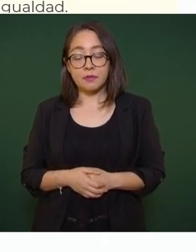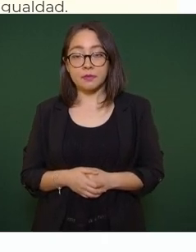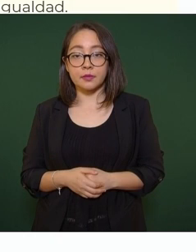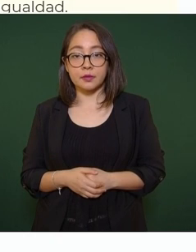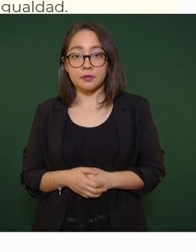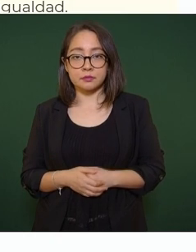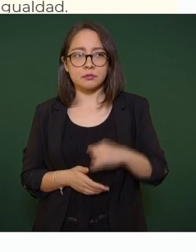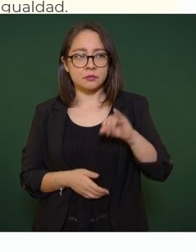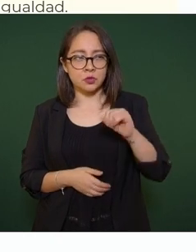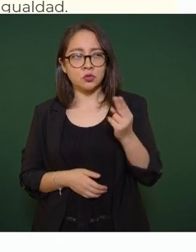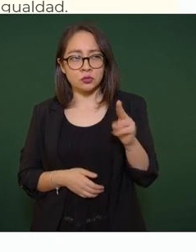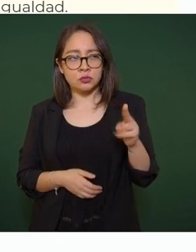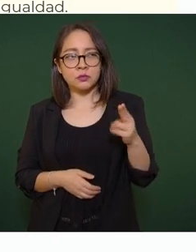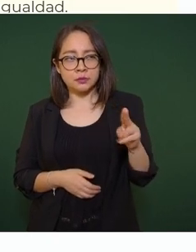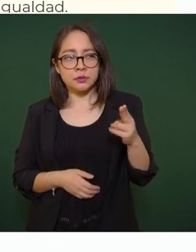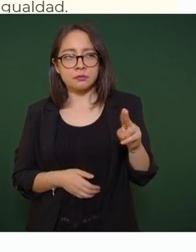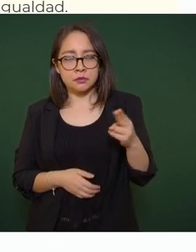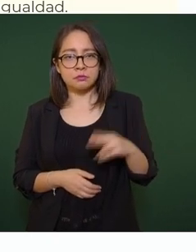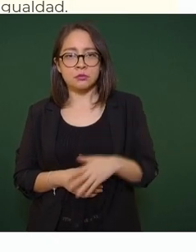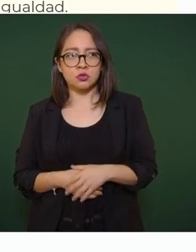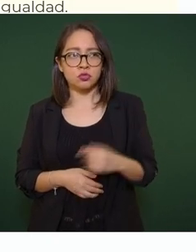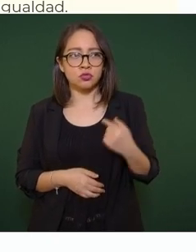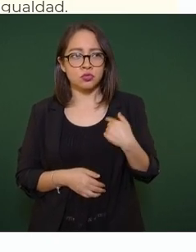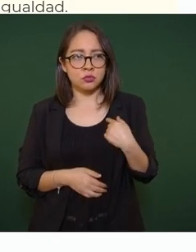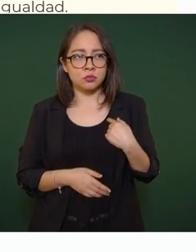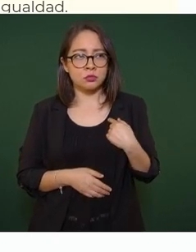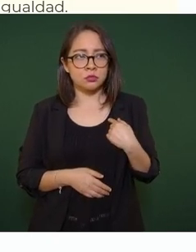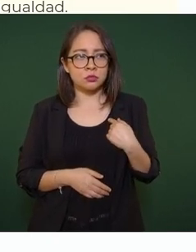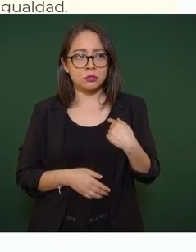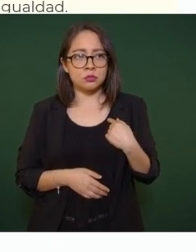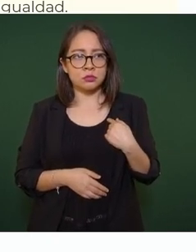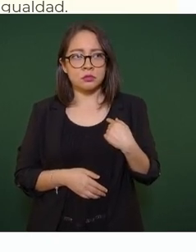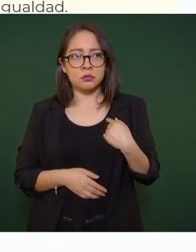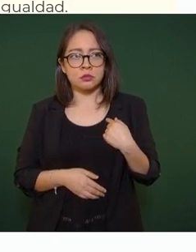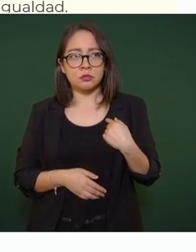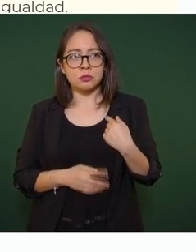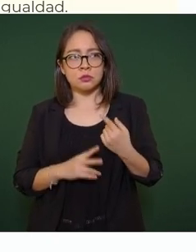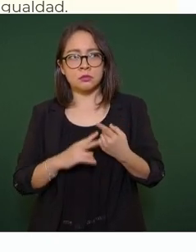Sí, noviembre. Yo entré en diciembre,